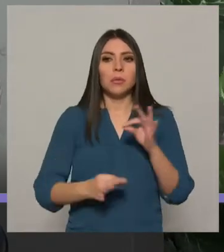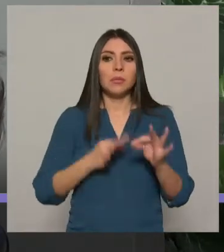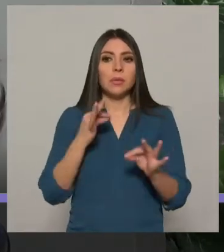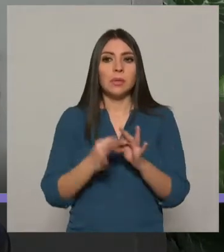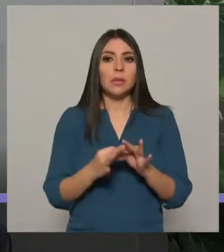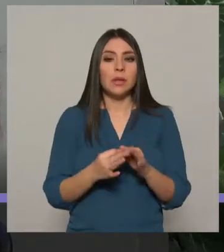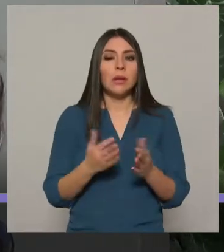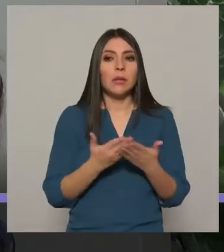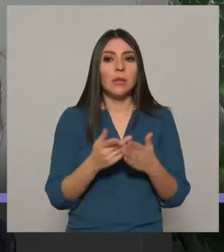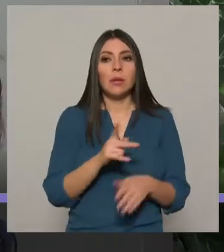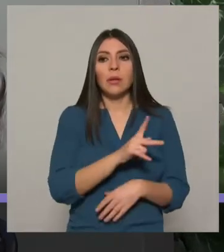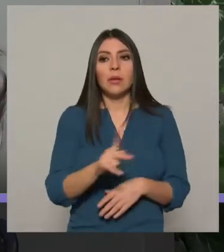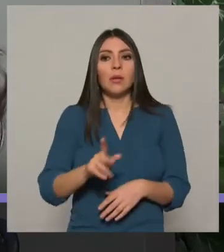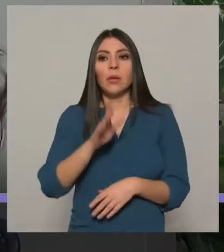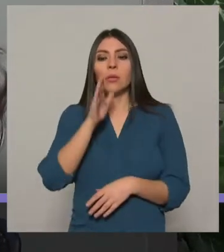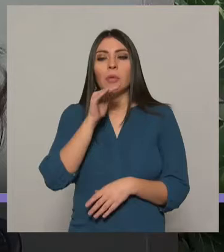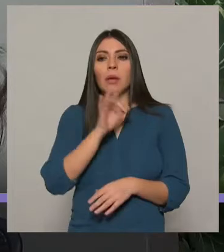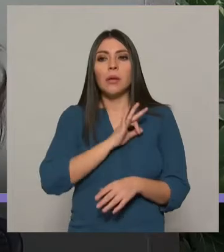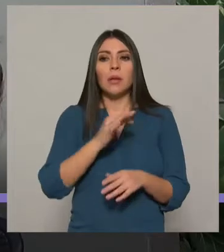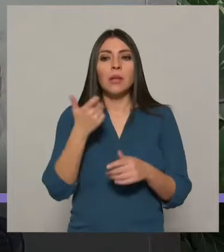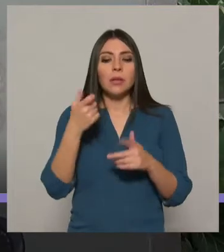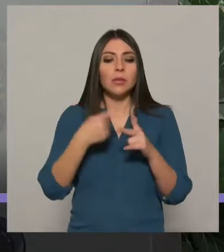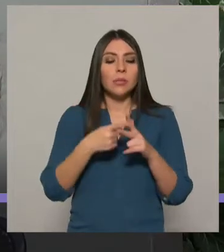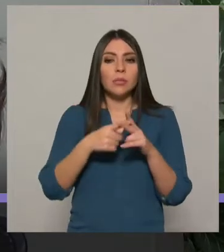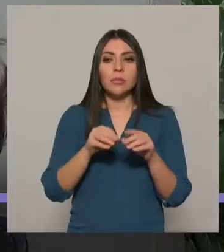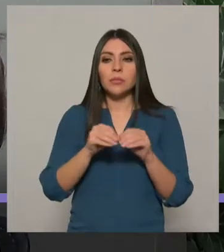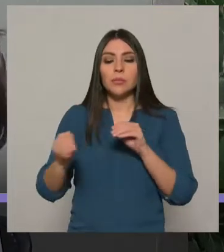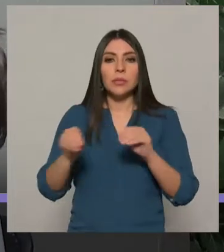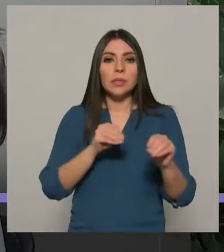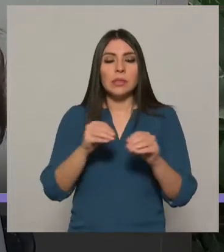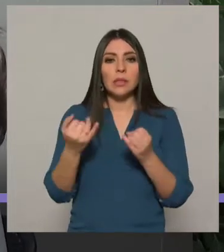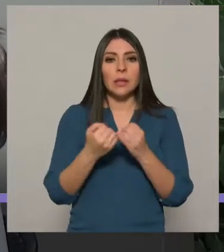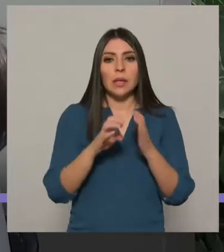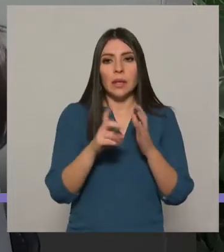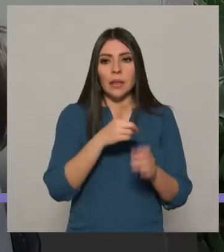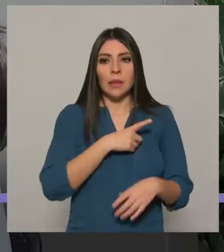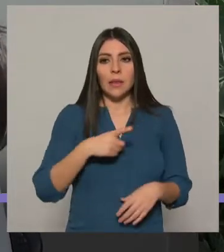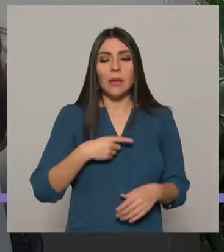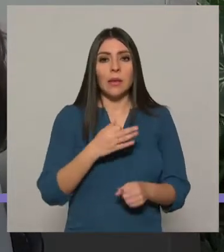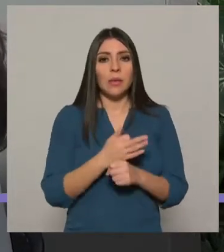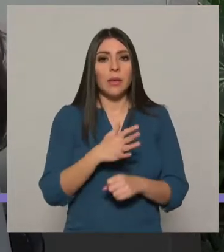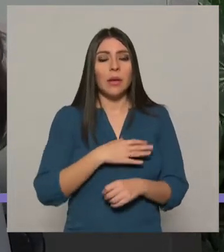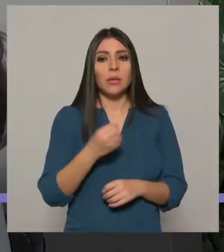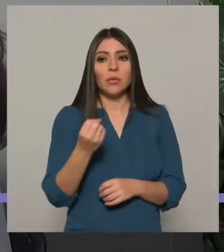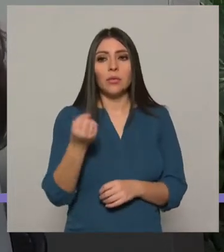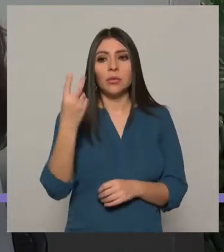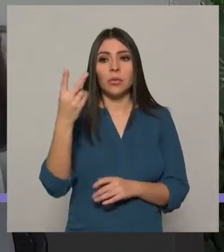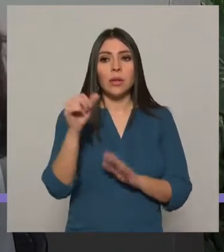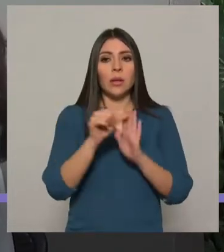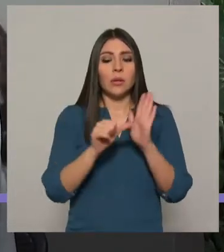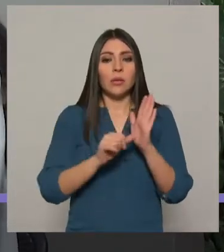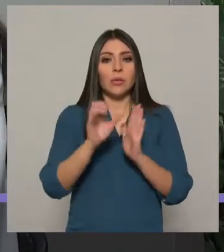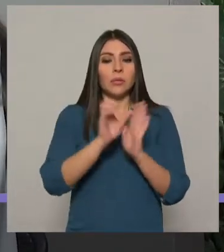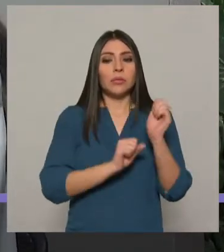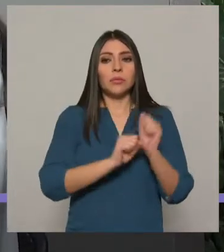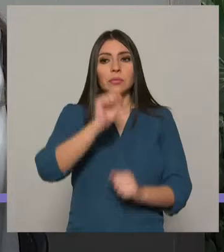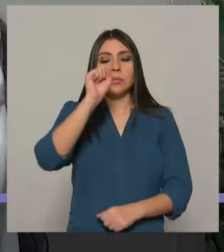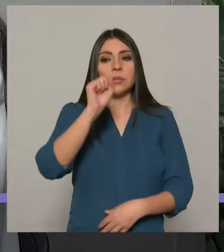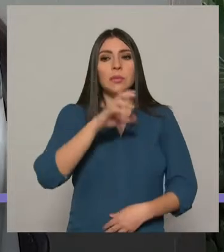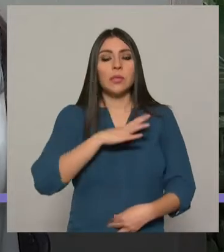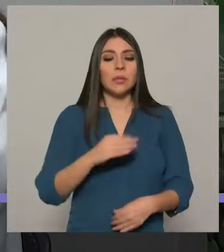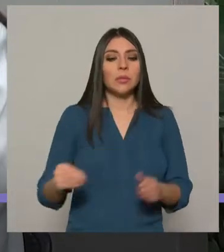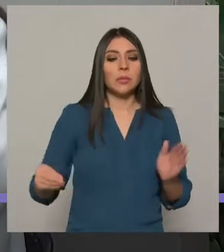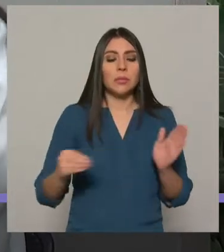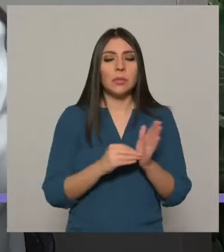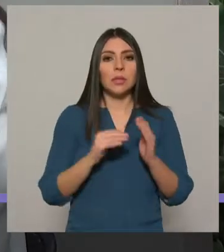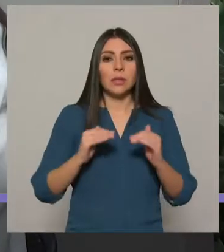dando margen a que podamos acomodar el presupuesto como debiera de ser. Tenemos al menos 2 artículos en la Constitución donde está indexado un